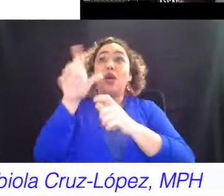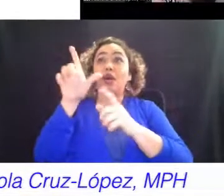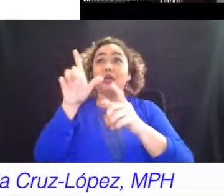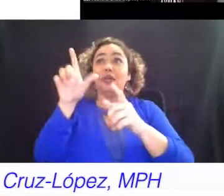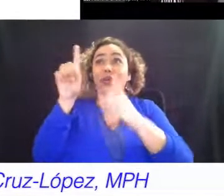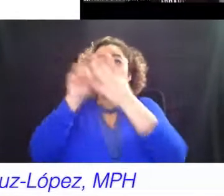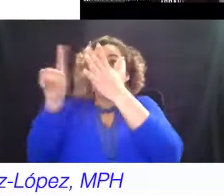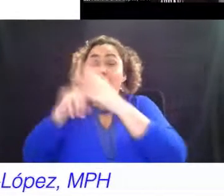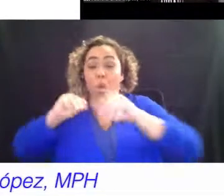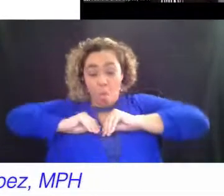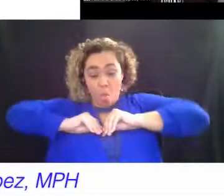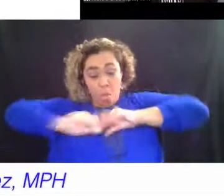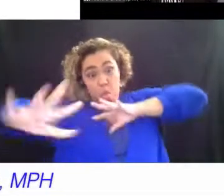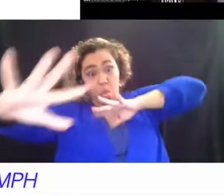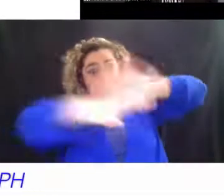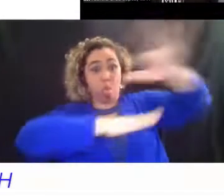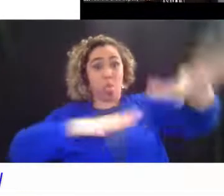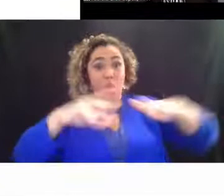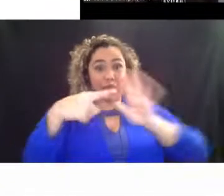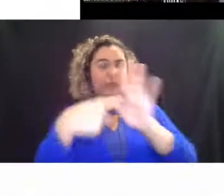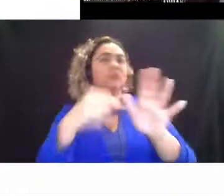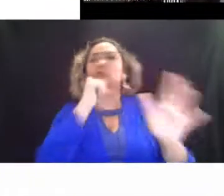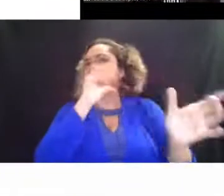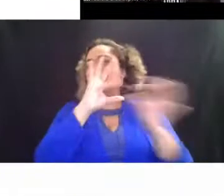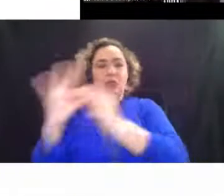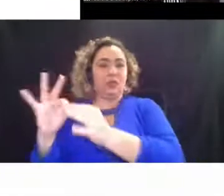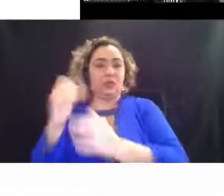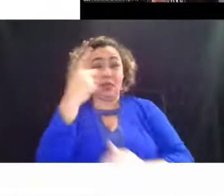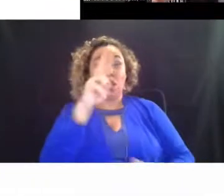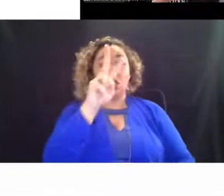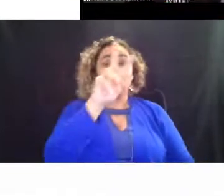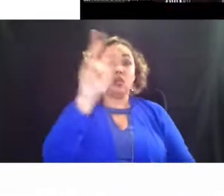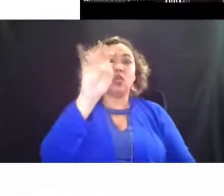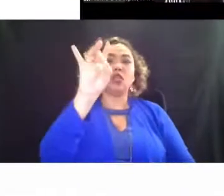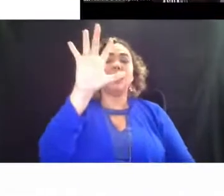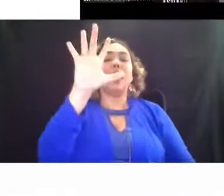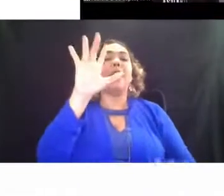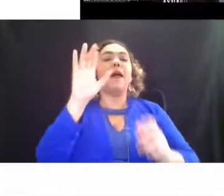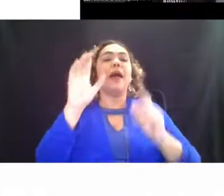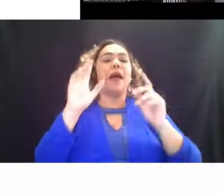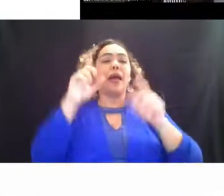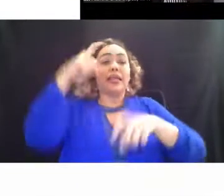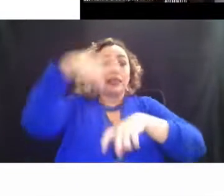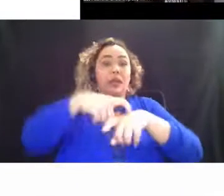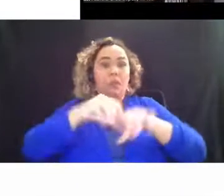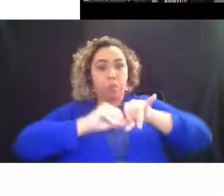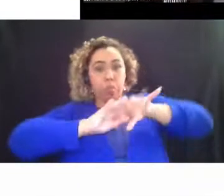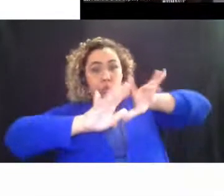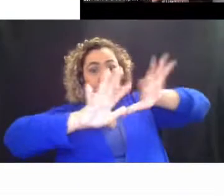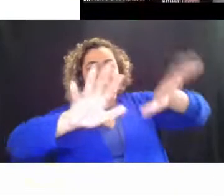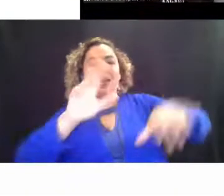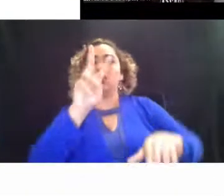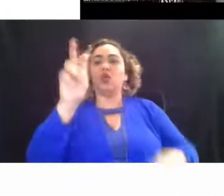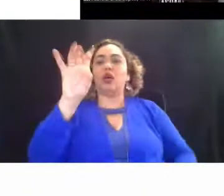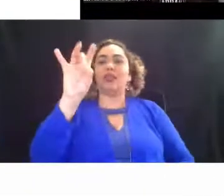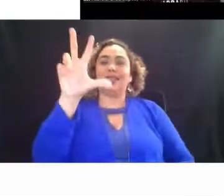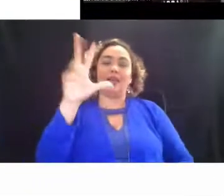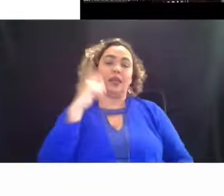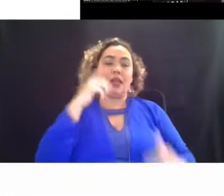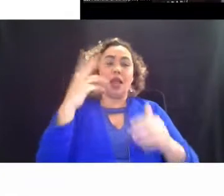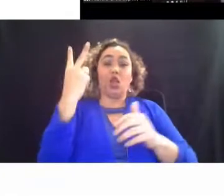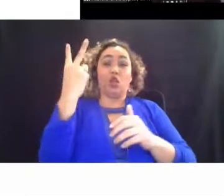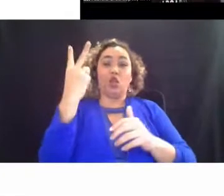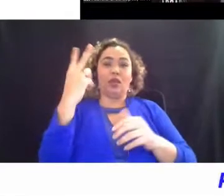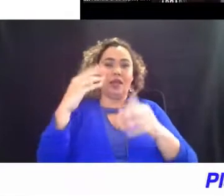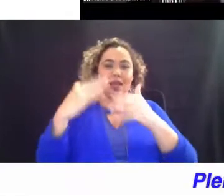estos brotes que nosotros mostramos en total son 285. Aquí tengo 283, pero es porque tengo 2 que son en 3